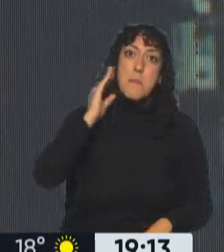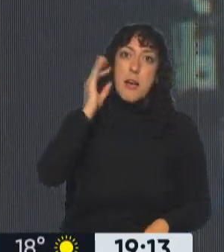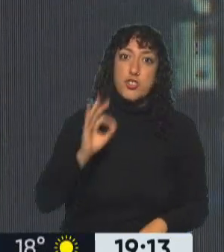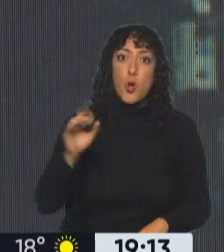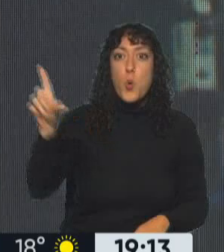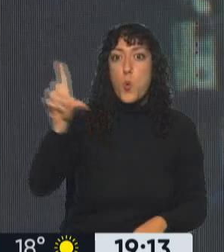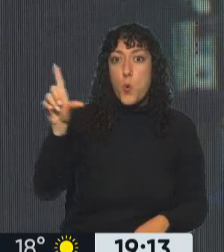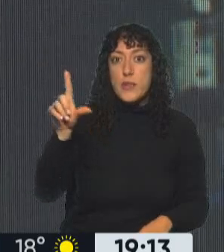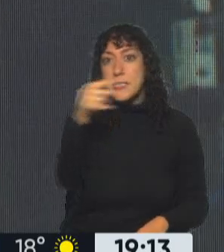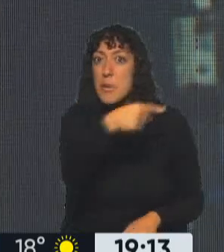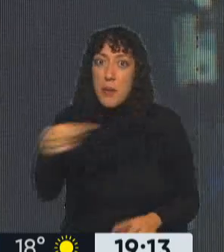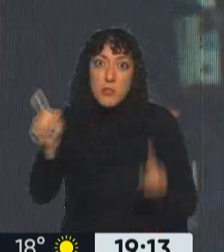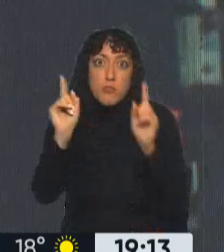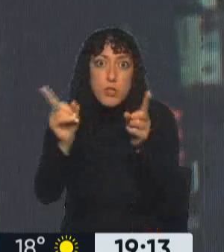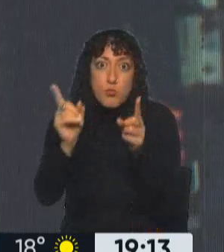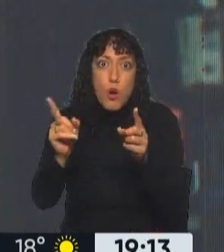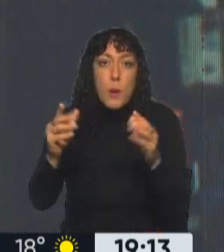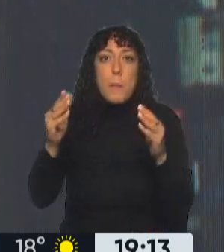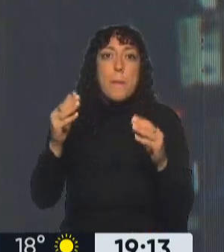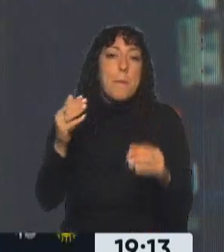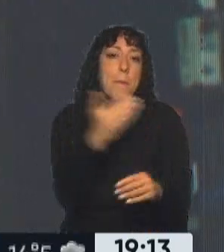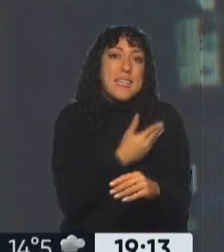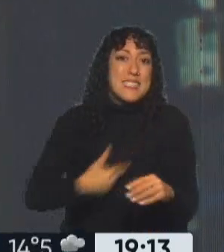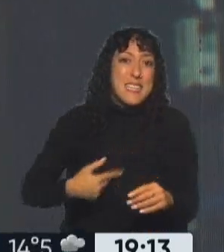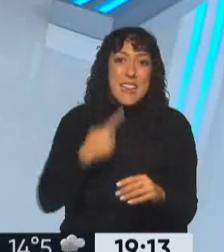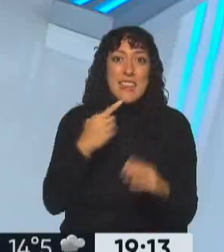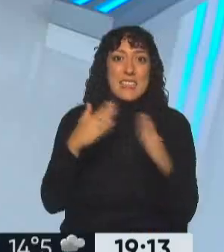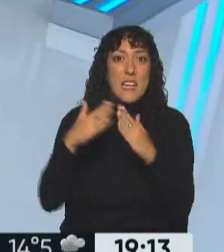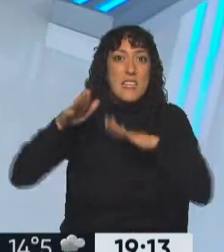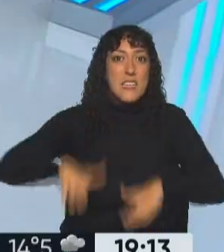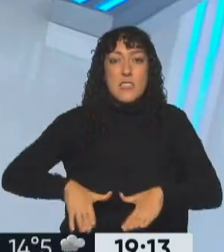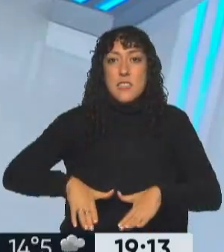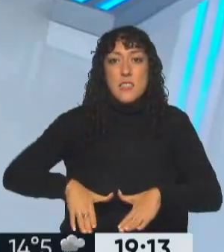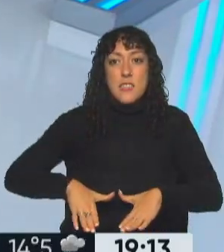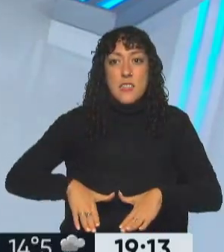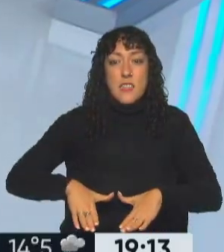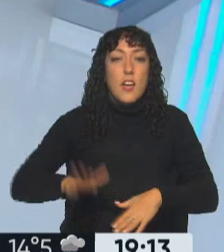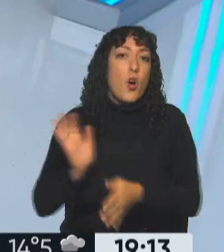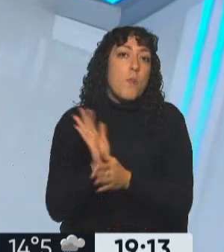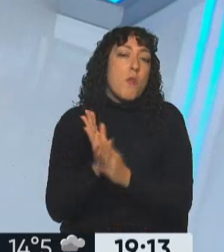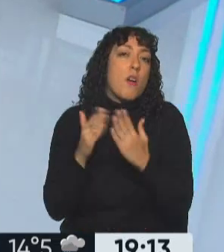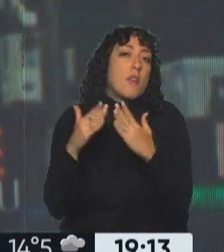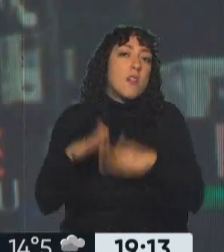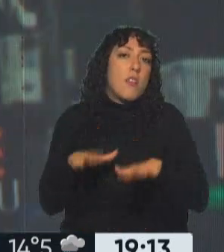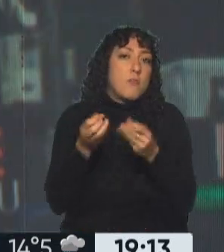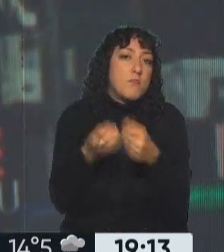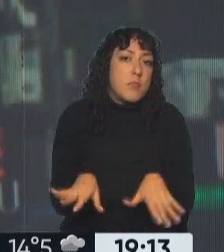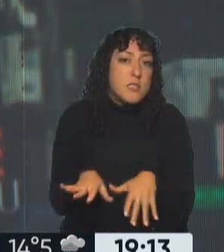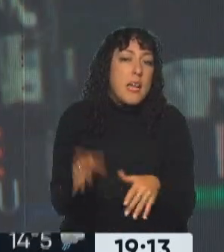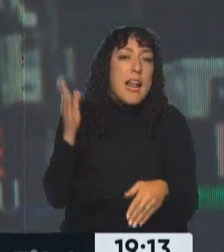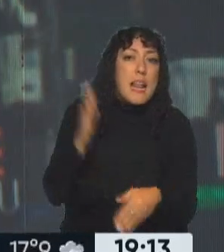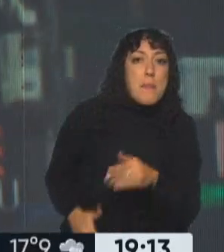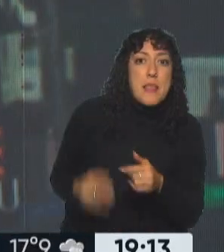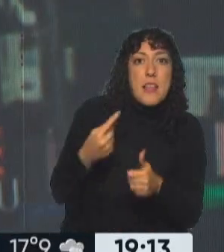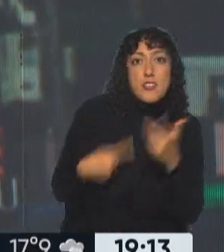un lunes, y esa misma semana el presidente Alberto Fernández decreta la cuarentena. Exacto. Comenzaba como cuarentena, ¿no? Sí. Con todas las restricciones y los miedos,